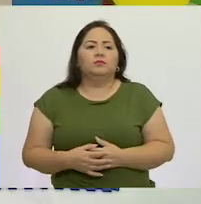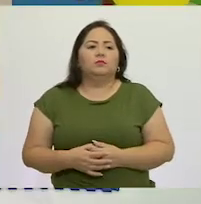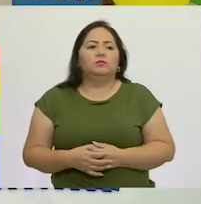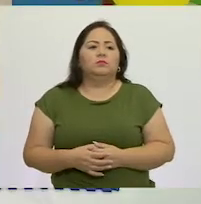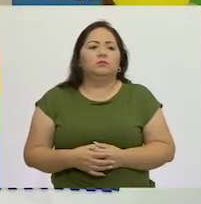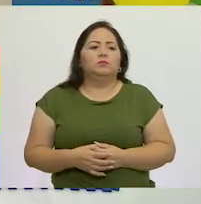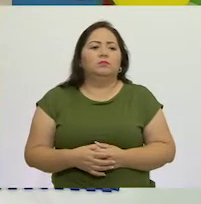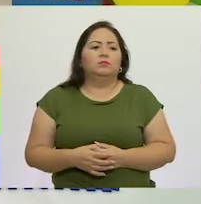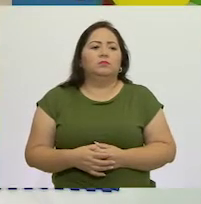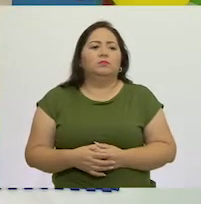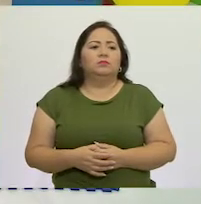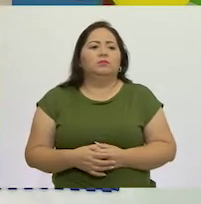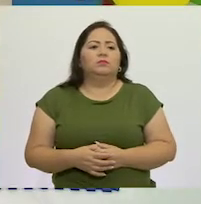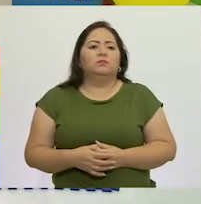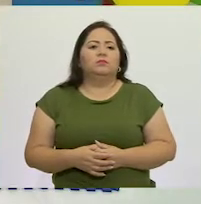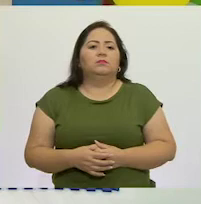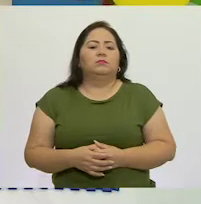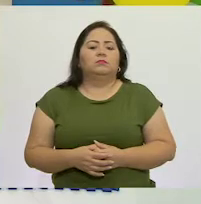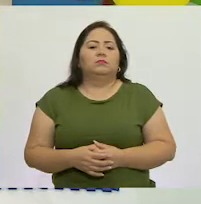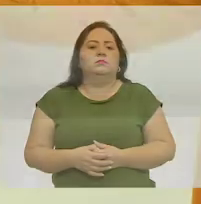Puede ser esta.